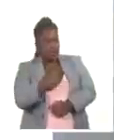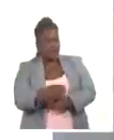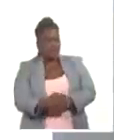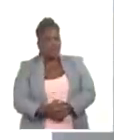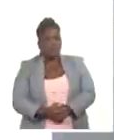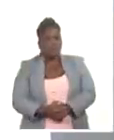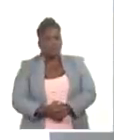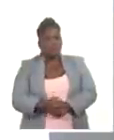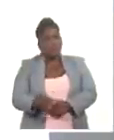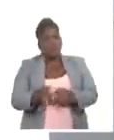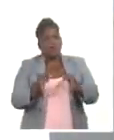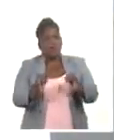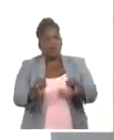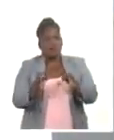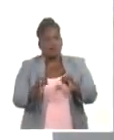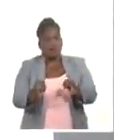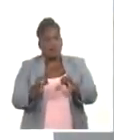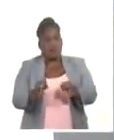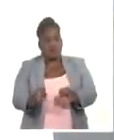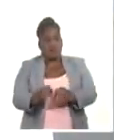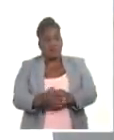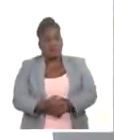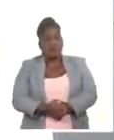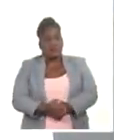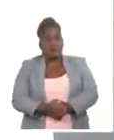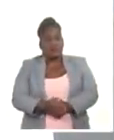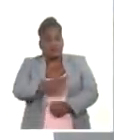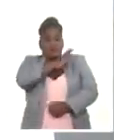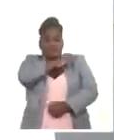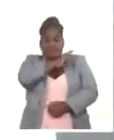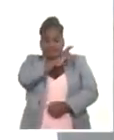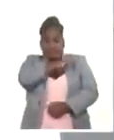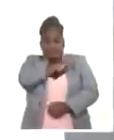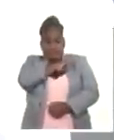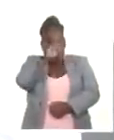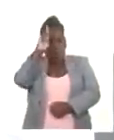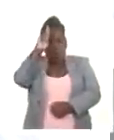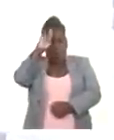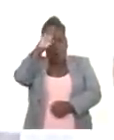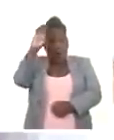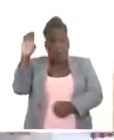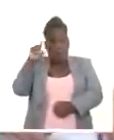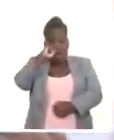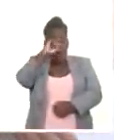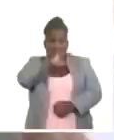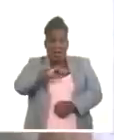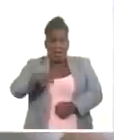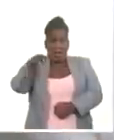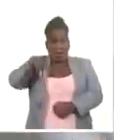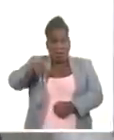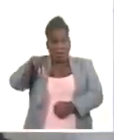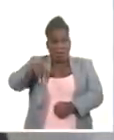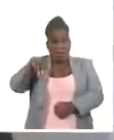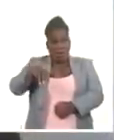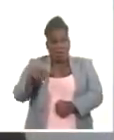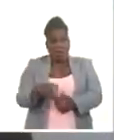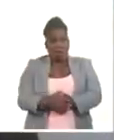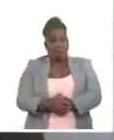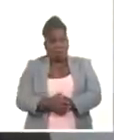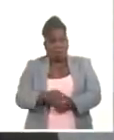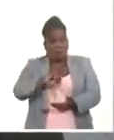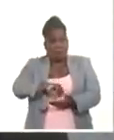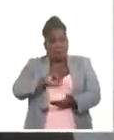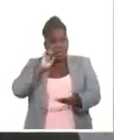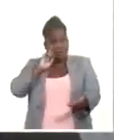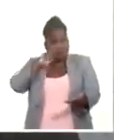Ha sido el parte más reciente ofrecido por la dirección del pediátrico Juan Manuel Márquez, centro de referencia para